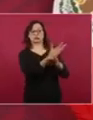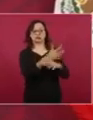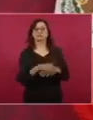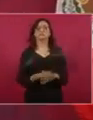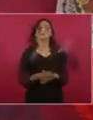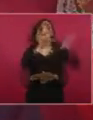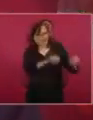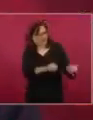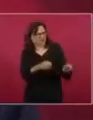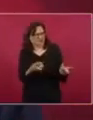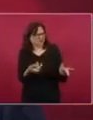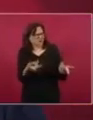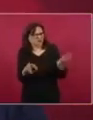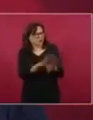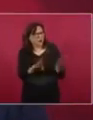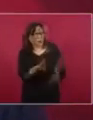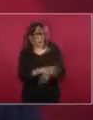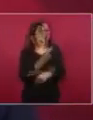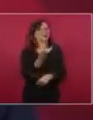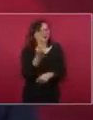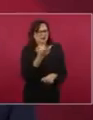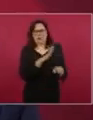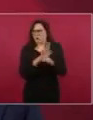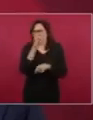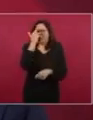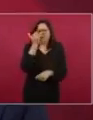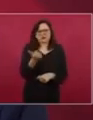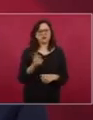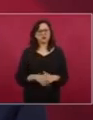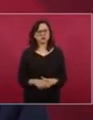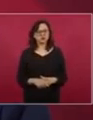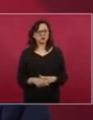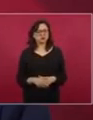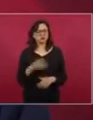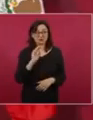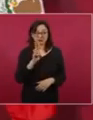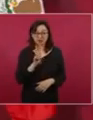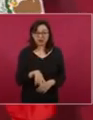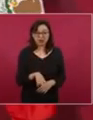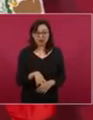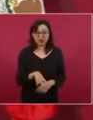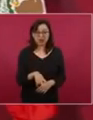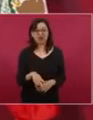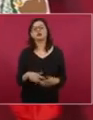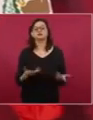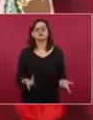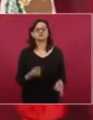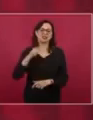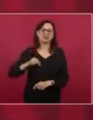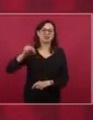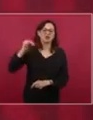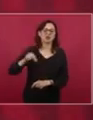invadiendo. Si vamos a esas, pues ahí le invito a que escuche el corrido de los Tigres del